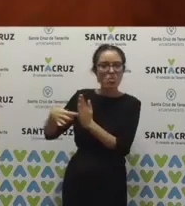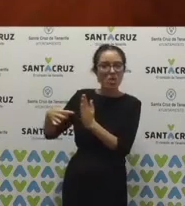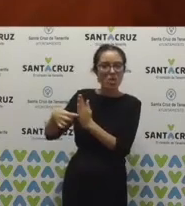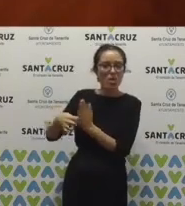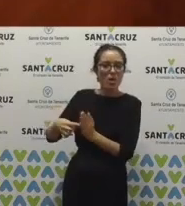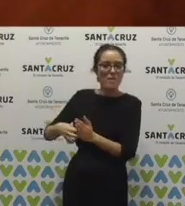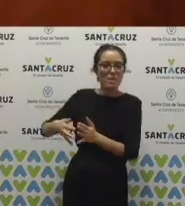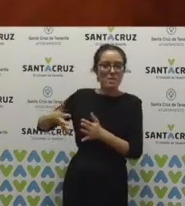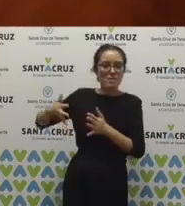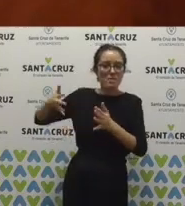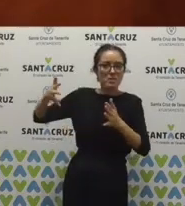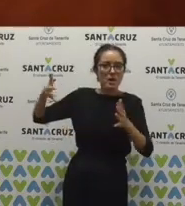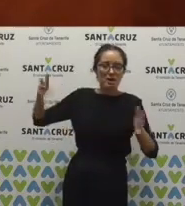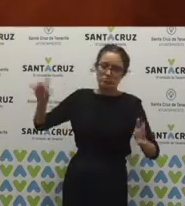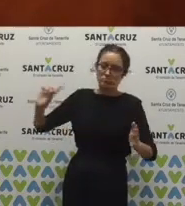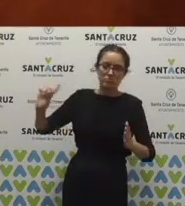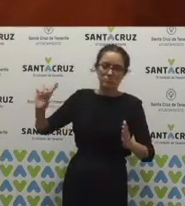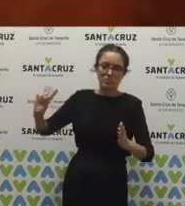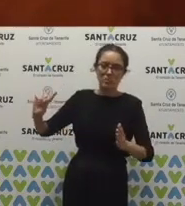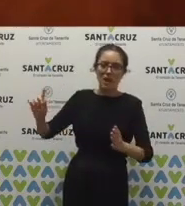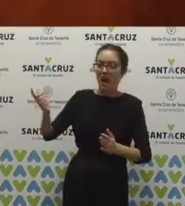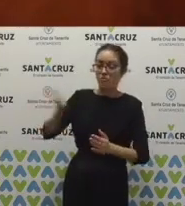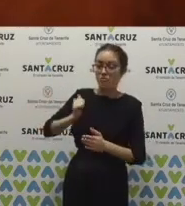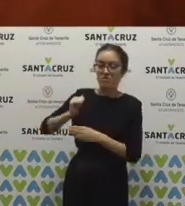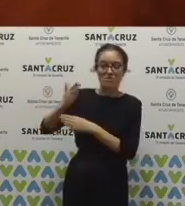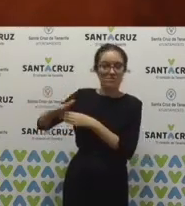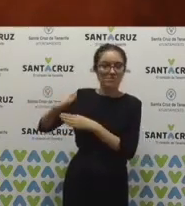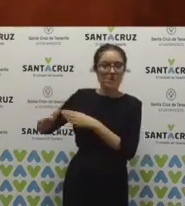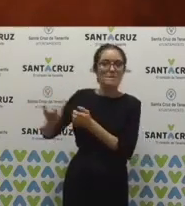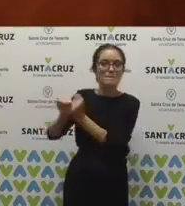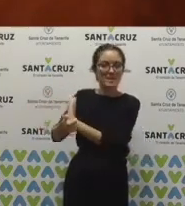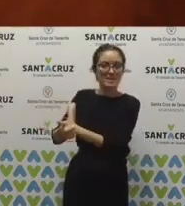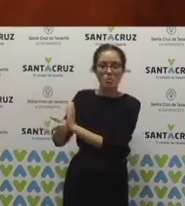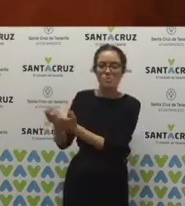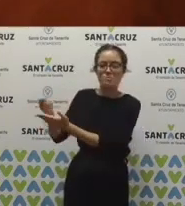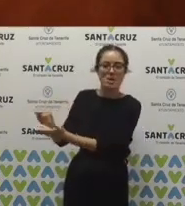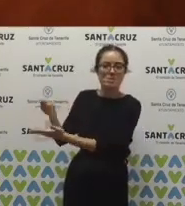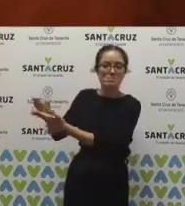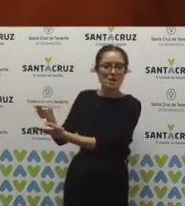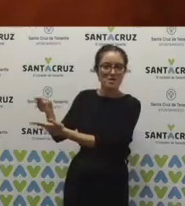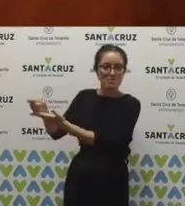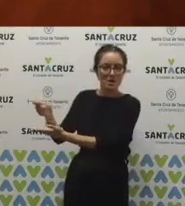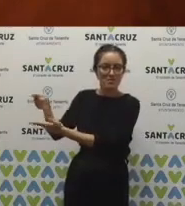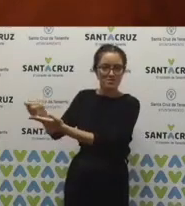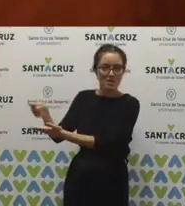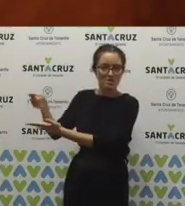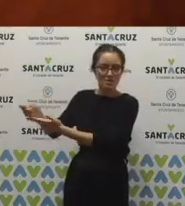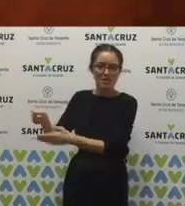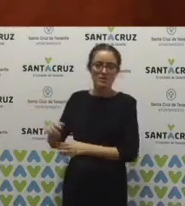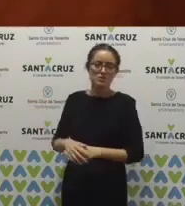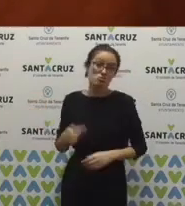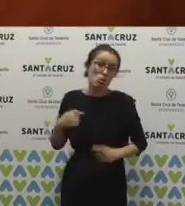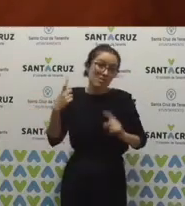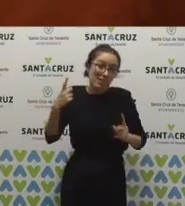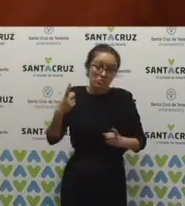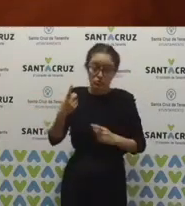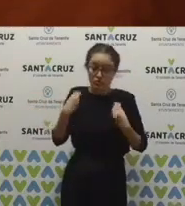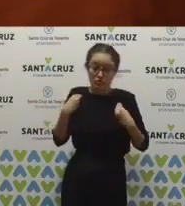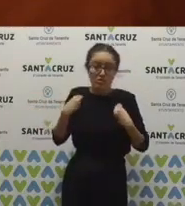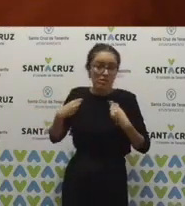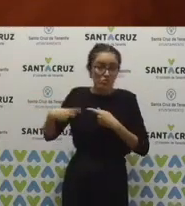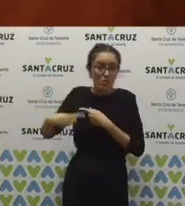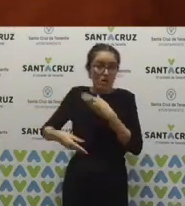dirigido a ir liquidando esos préstamos que es lo que cada uno de nosotros yo al menos procura hacer en mi vida diaria si tengo ingresos